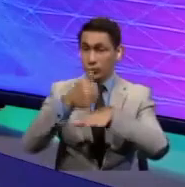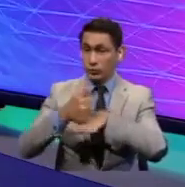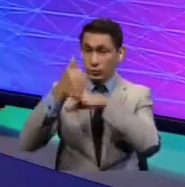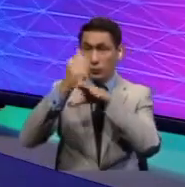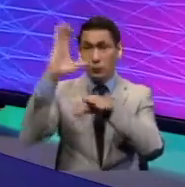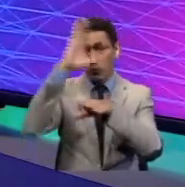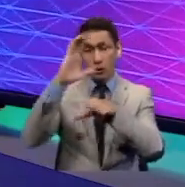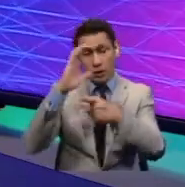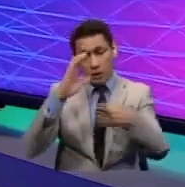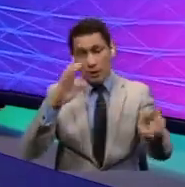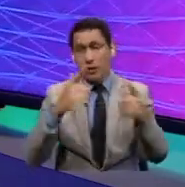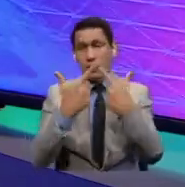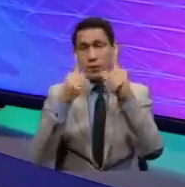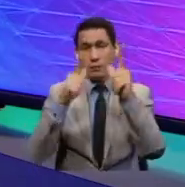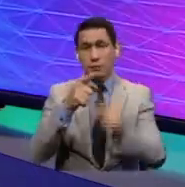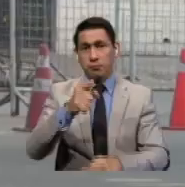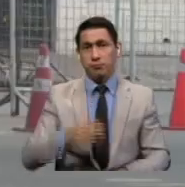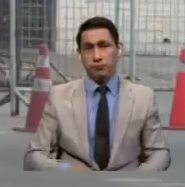liberación.